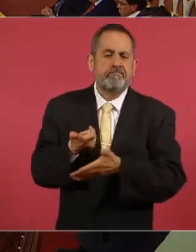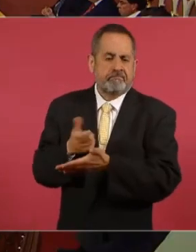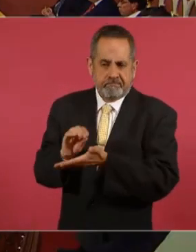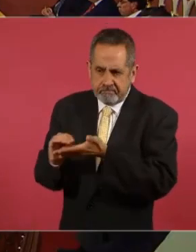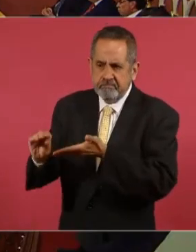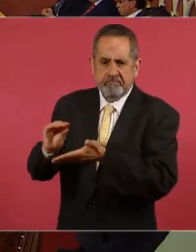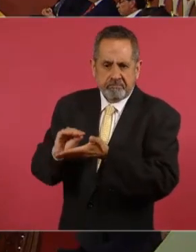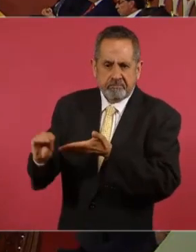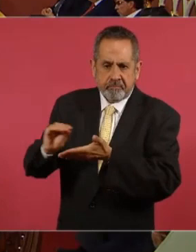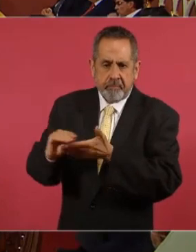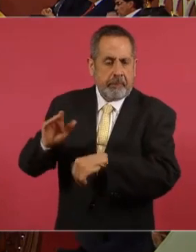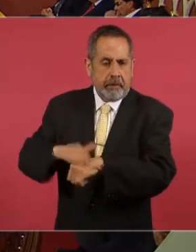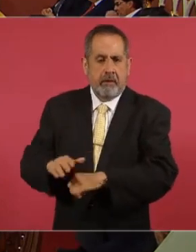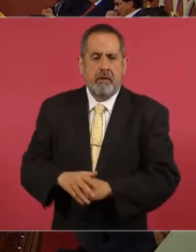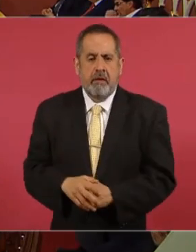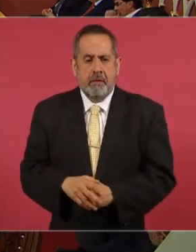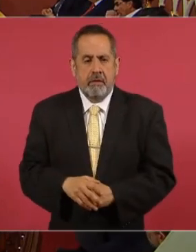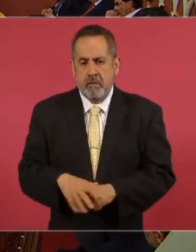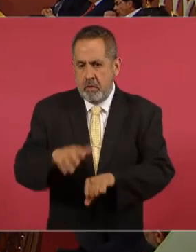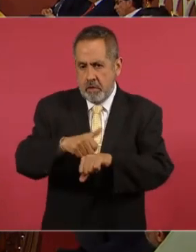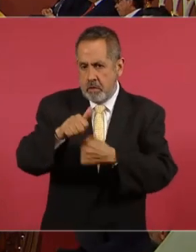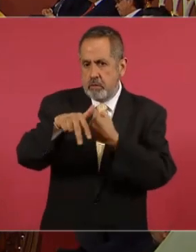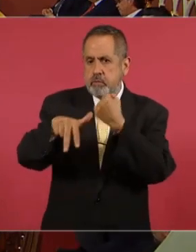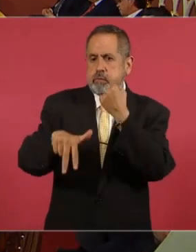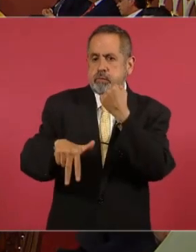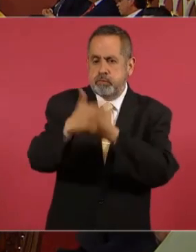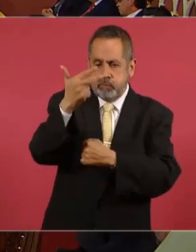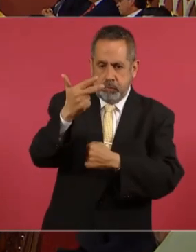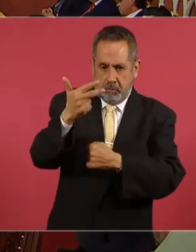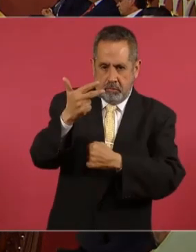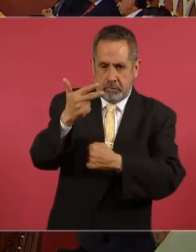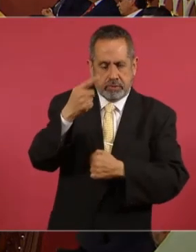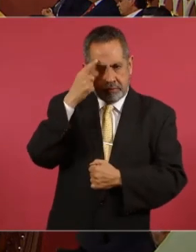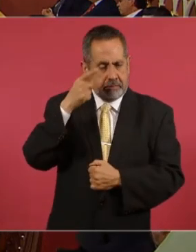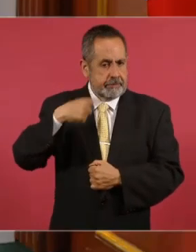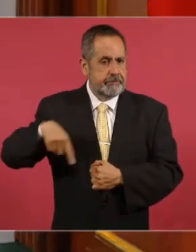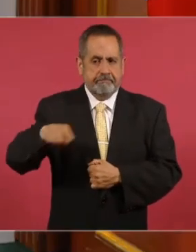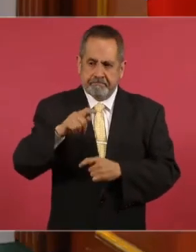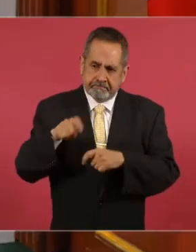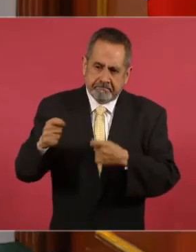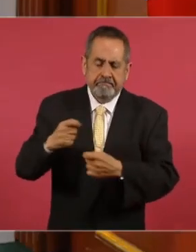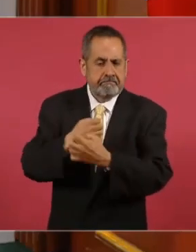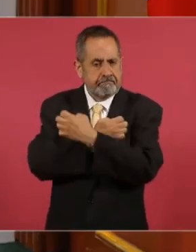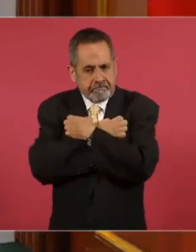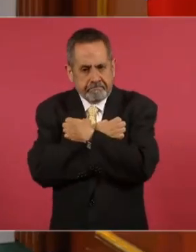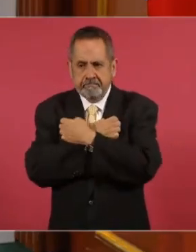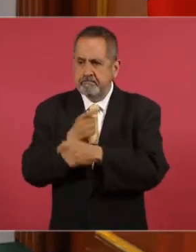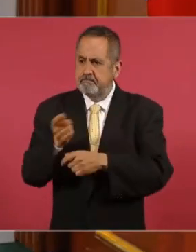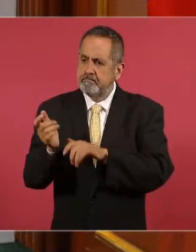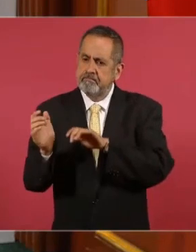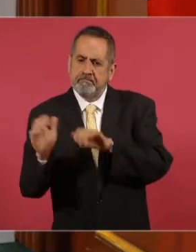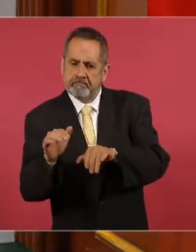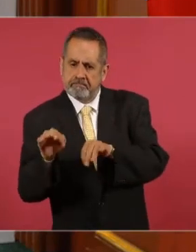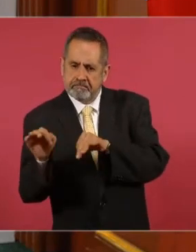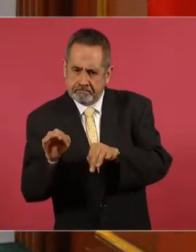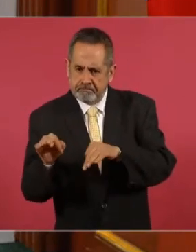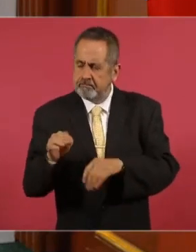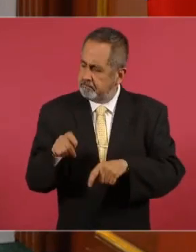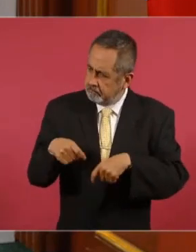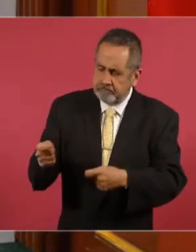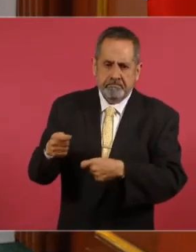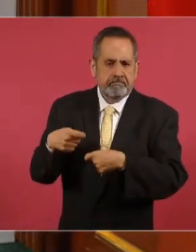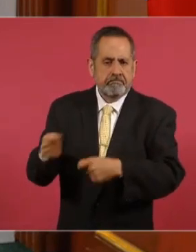13. Garantizar a los mexicanos el derecho a la educación y al trabajo. Y en el caso